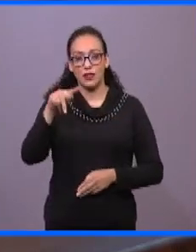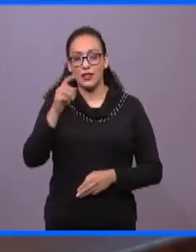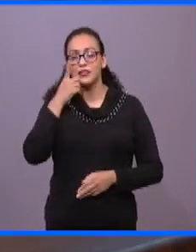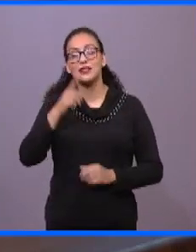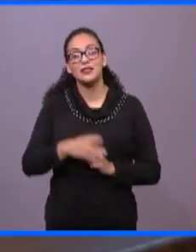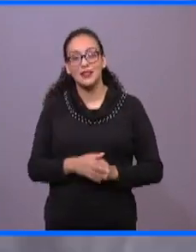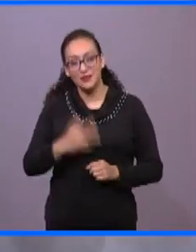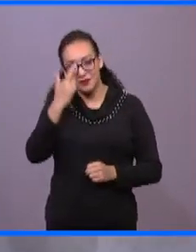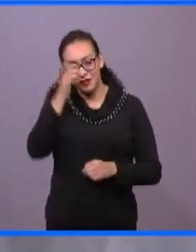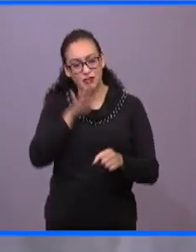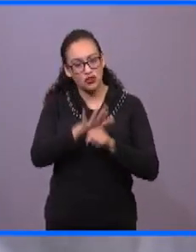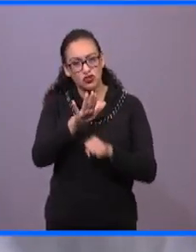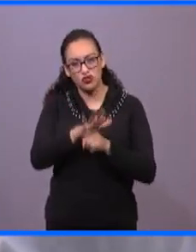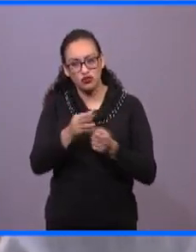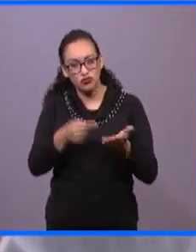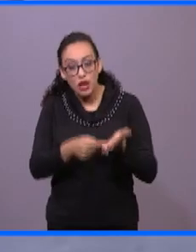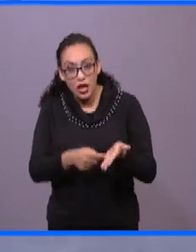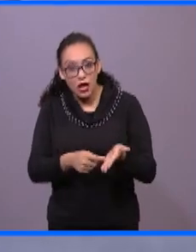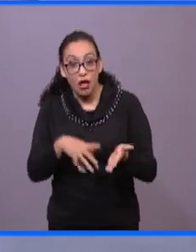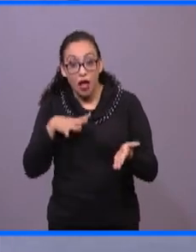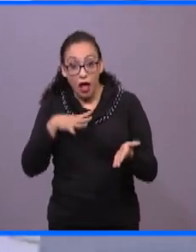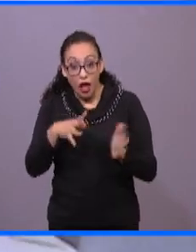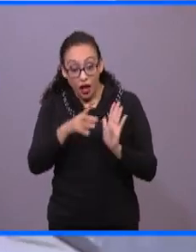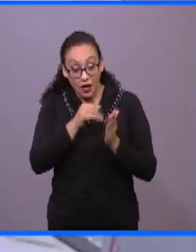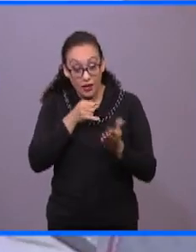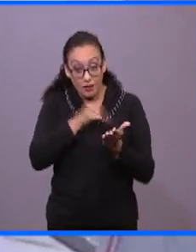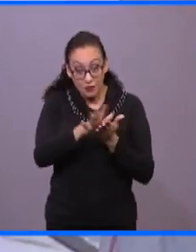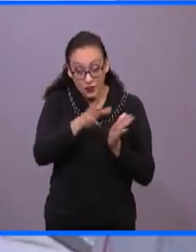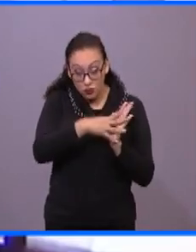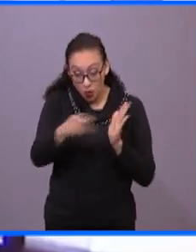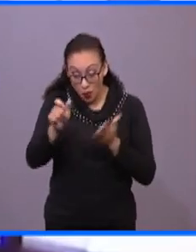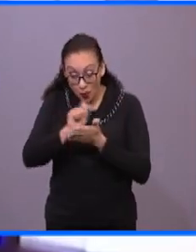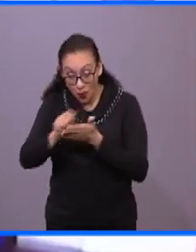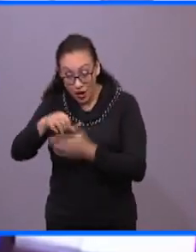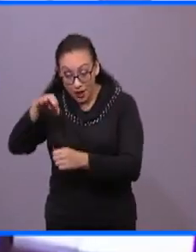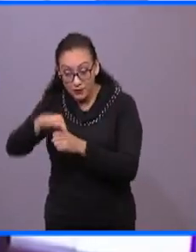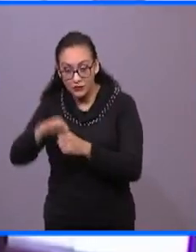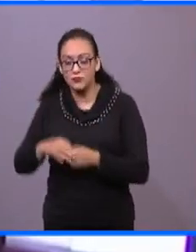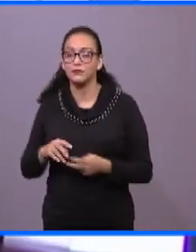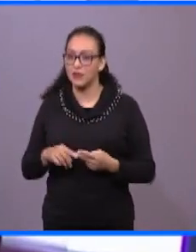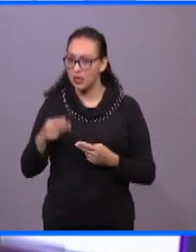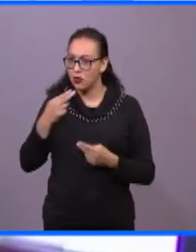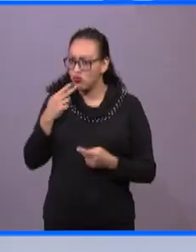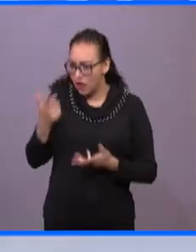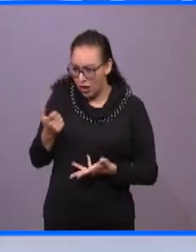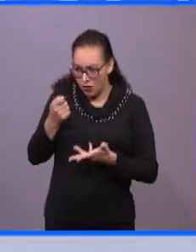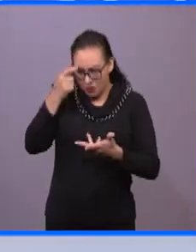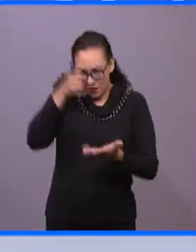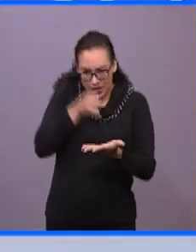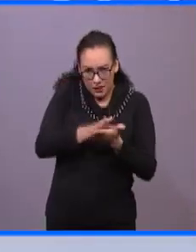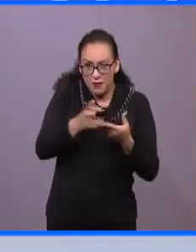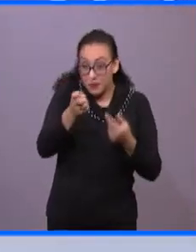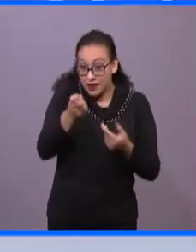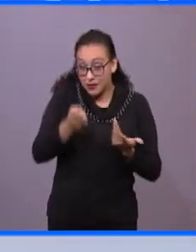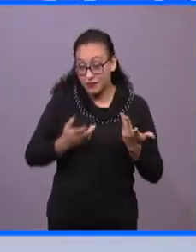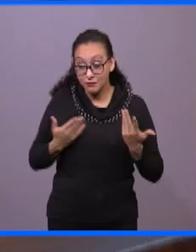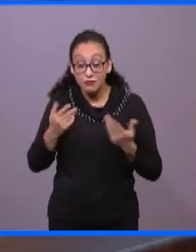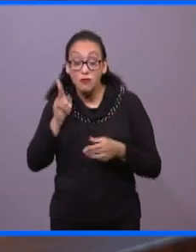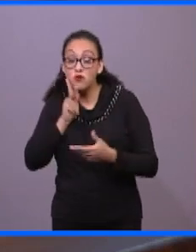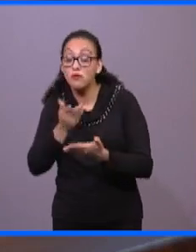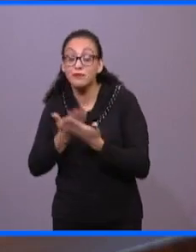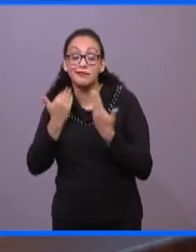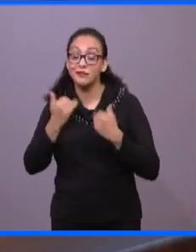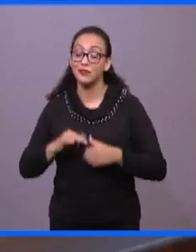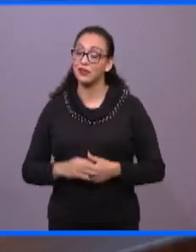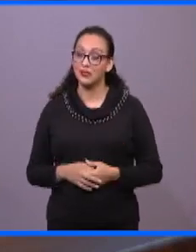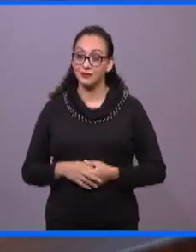elementos suficientes para demostrar la posible coacción del voto y el uso de fondos públicos en la pasada elección judicial.